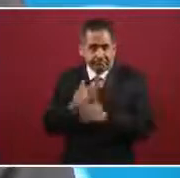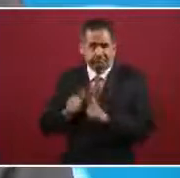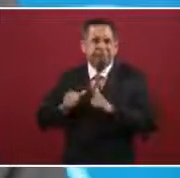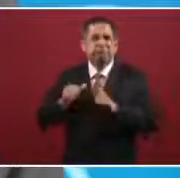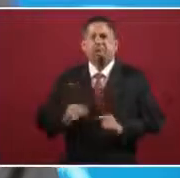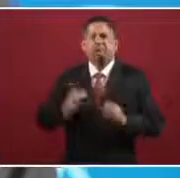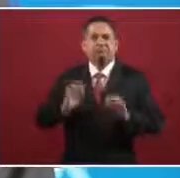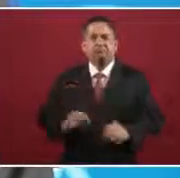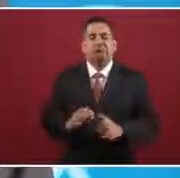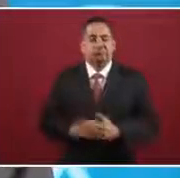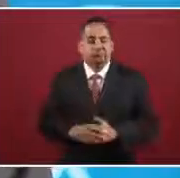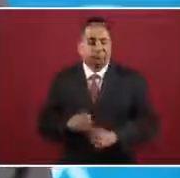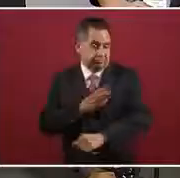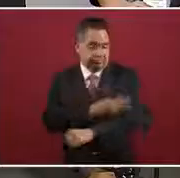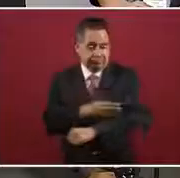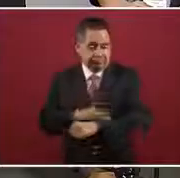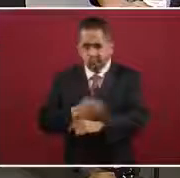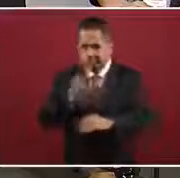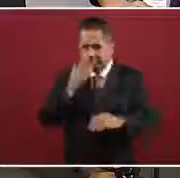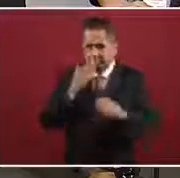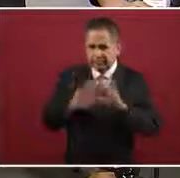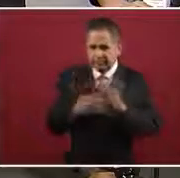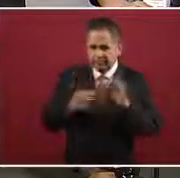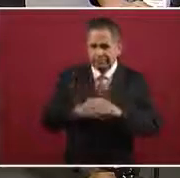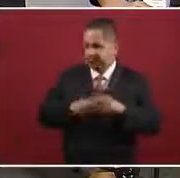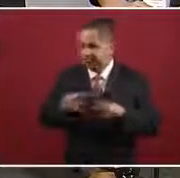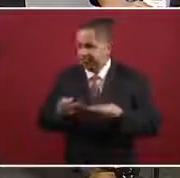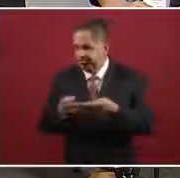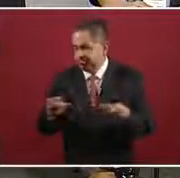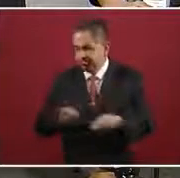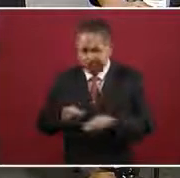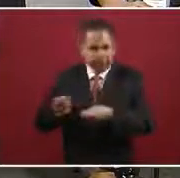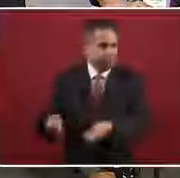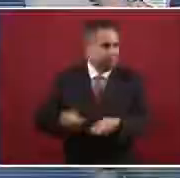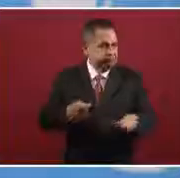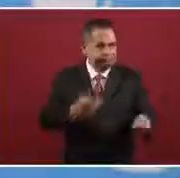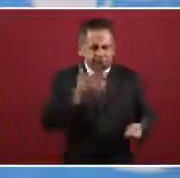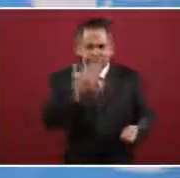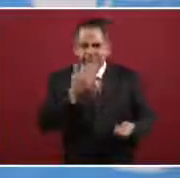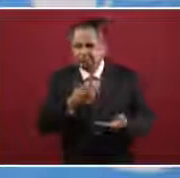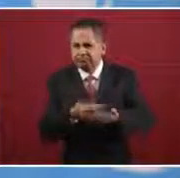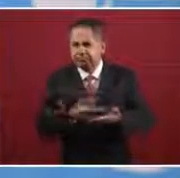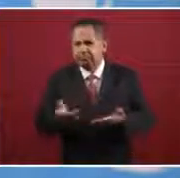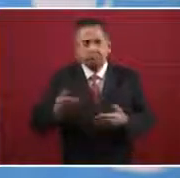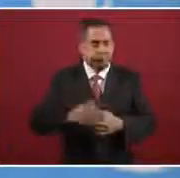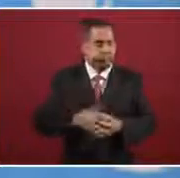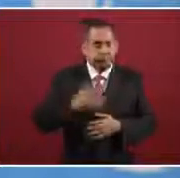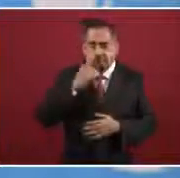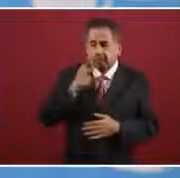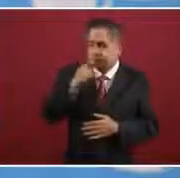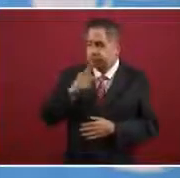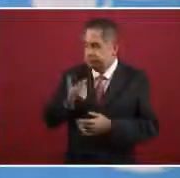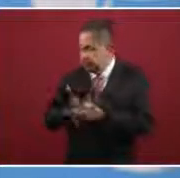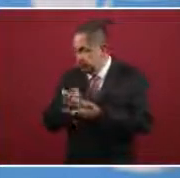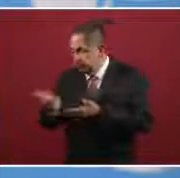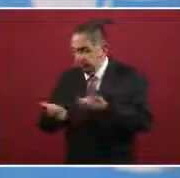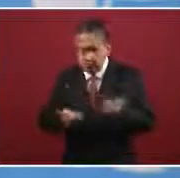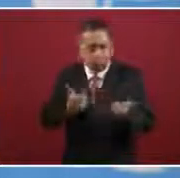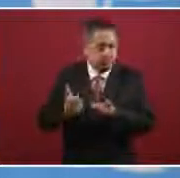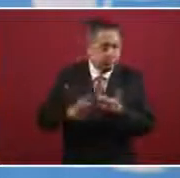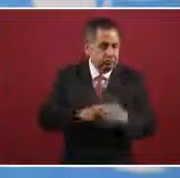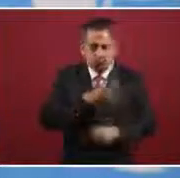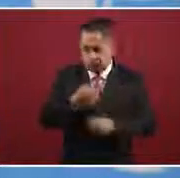el que le entrega la tierra a los campesinos, el que mejora las condiciones de